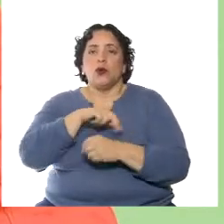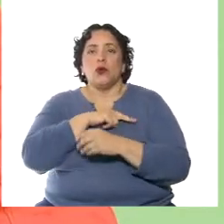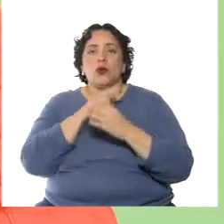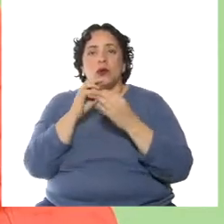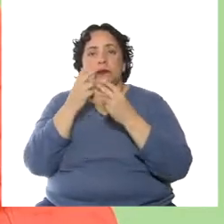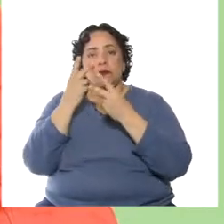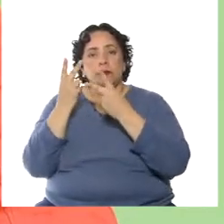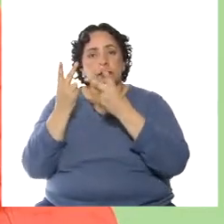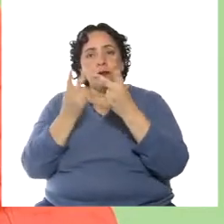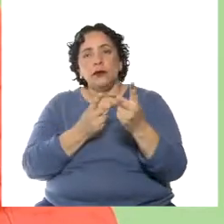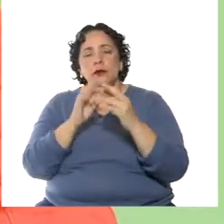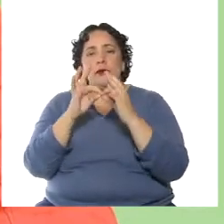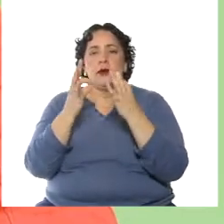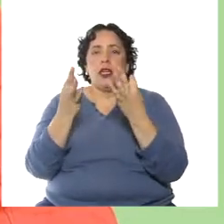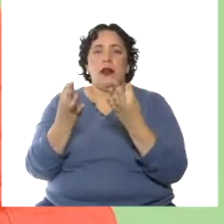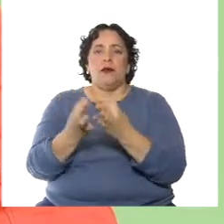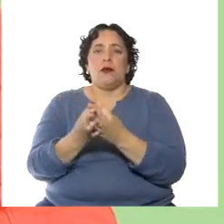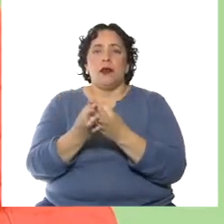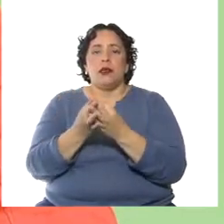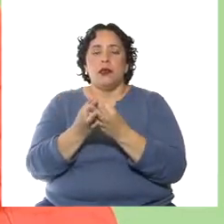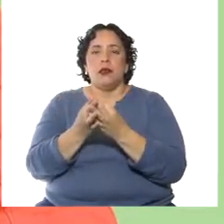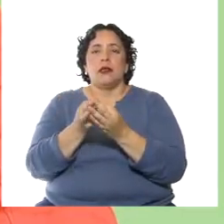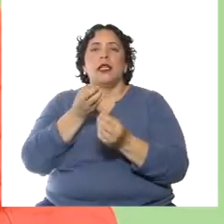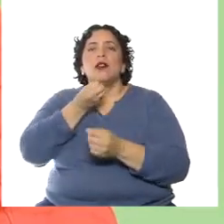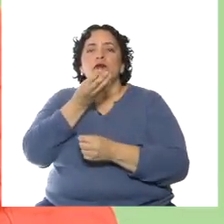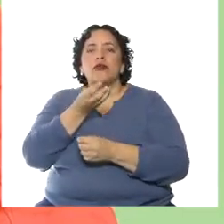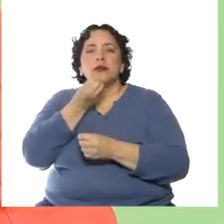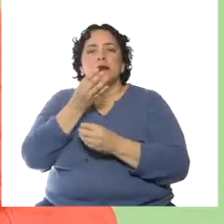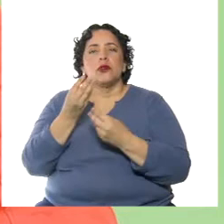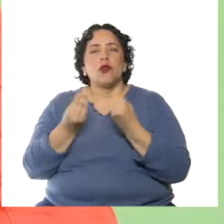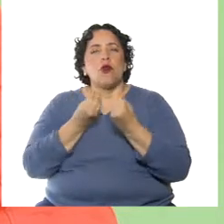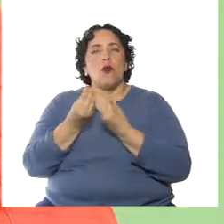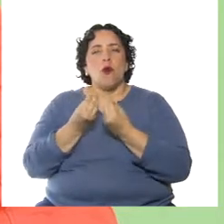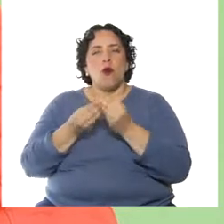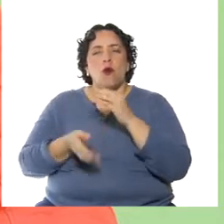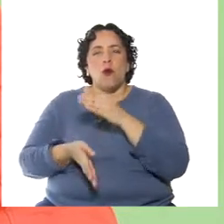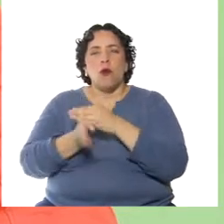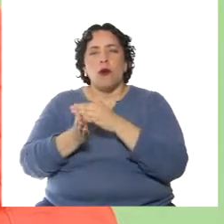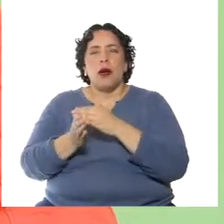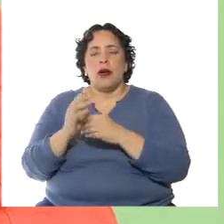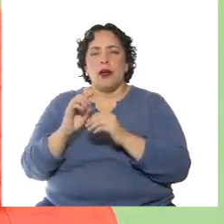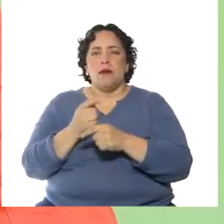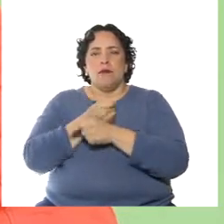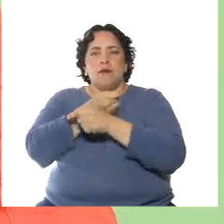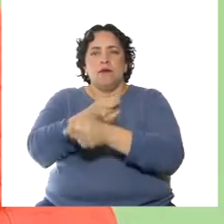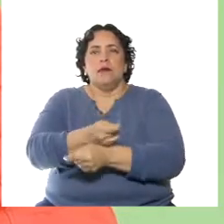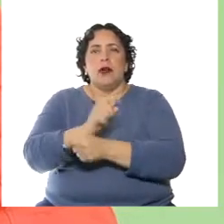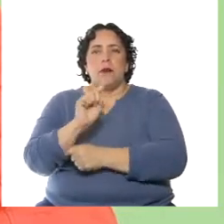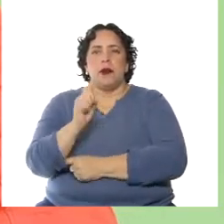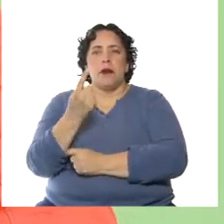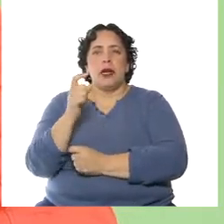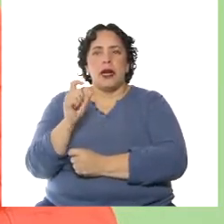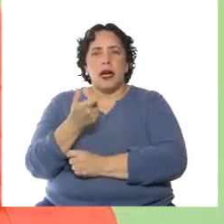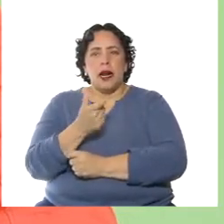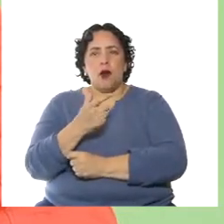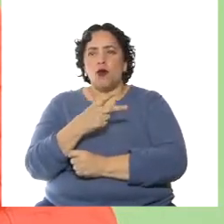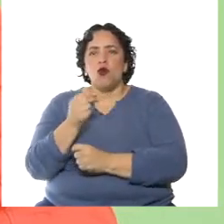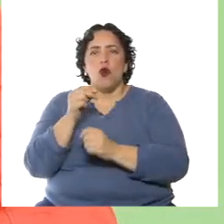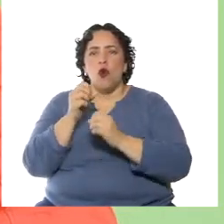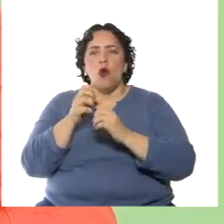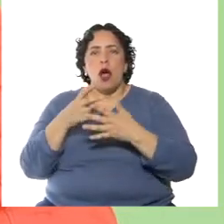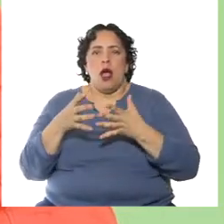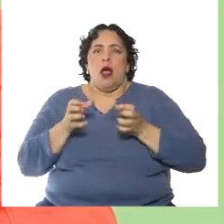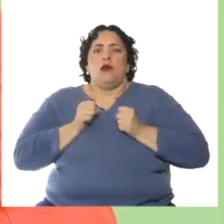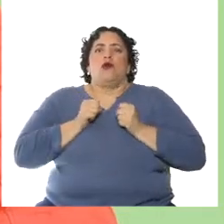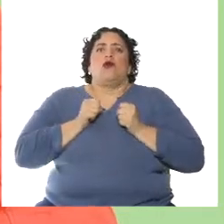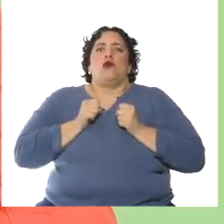familia que le cuente cómo va a ser eso de ir al primer grado, pero de una forma tierna, amorosa. No asustemos a las